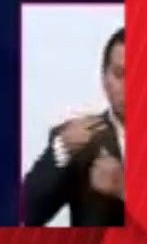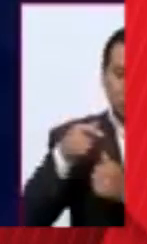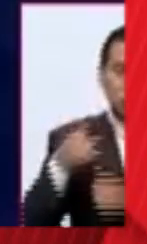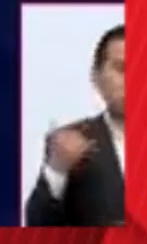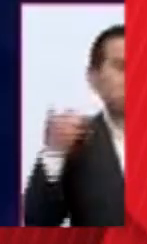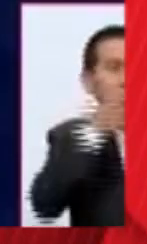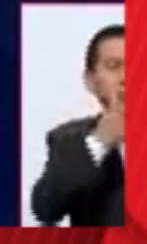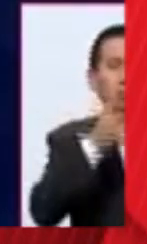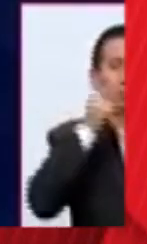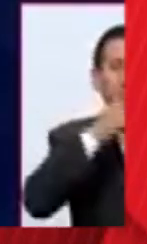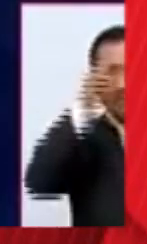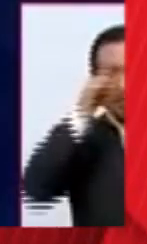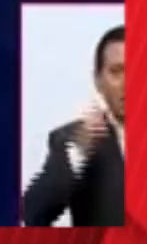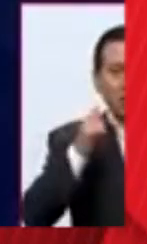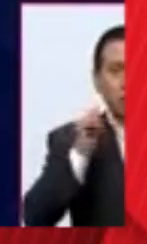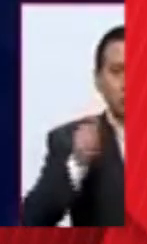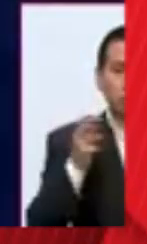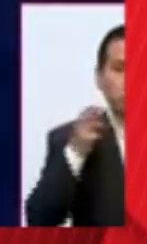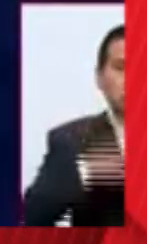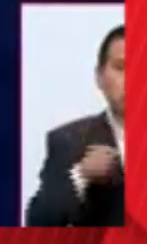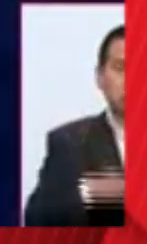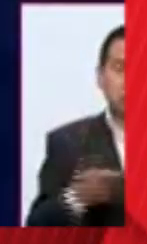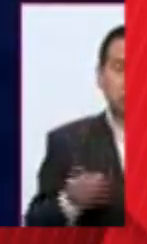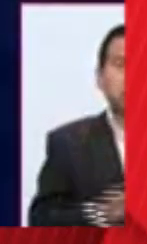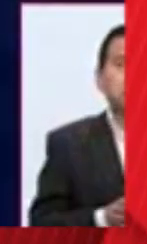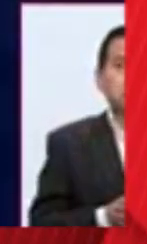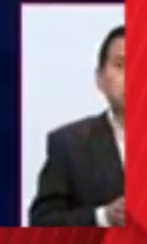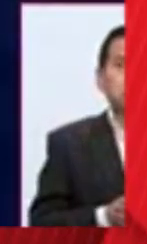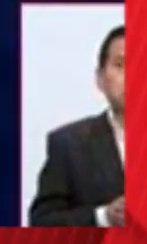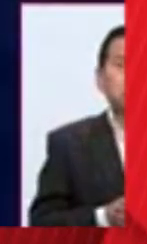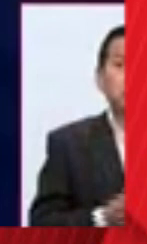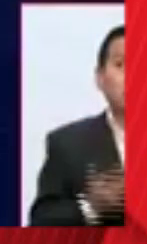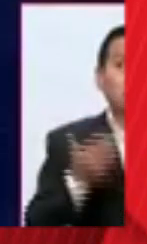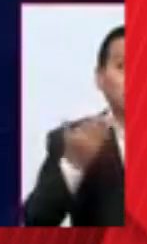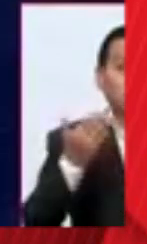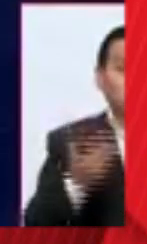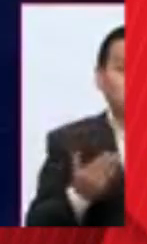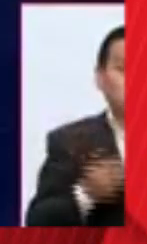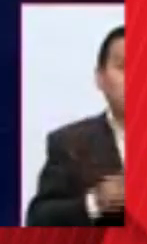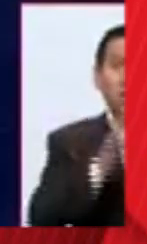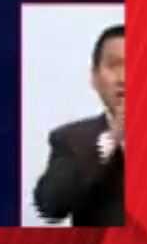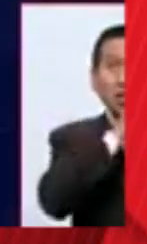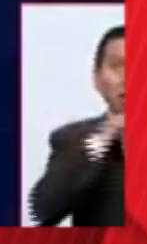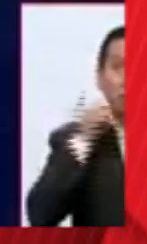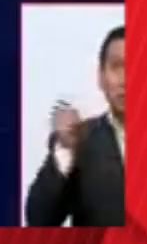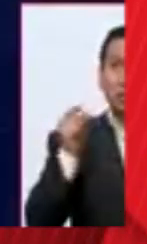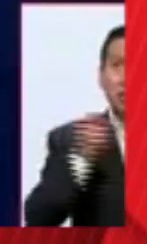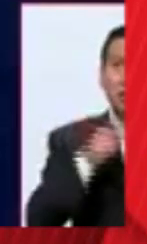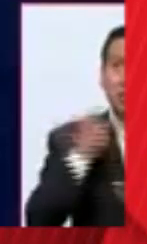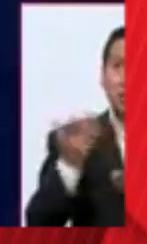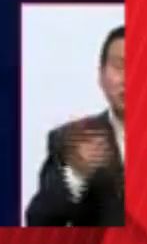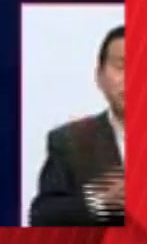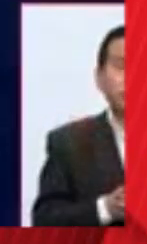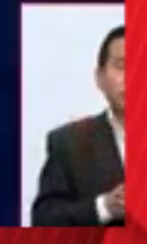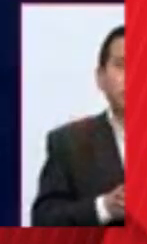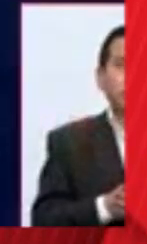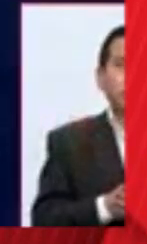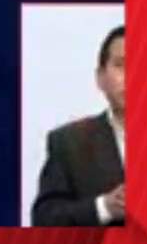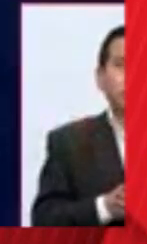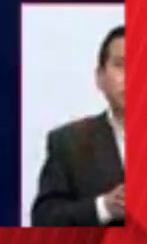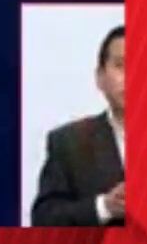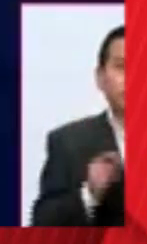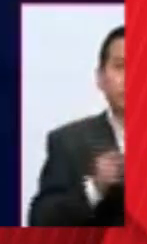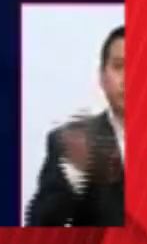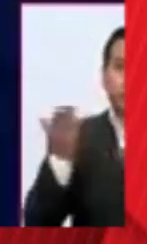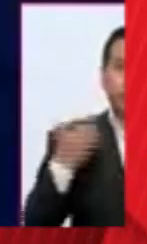ella asuma el cargo. Y ahora Mesa dice que Evo